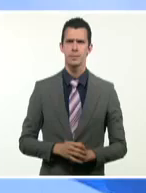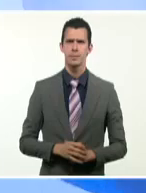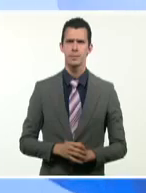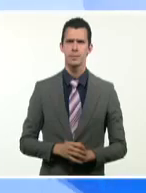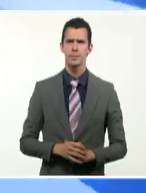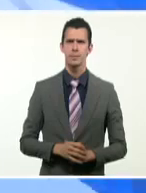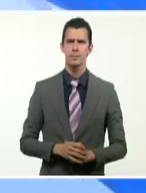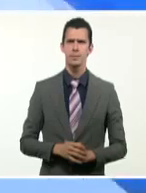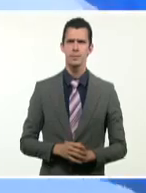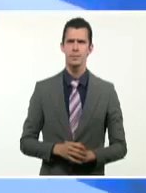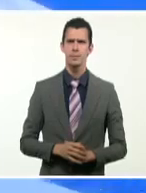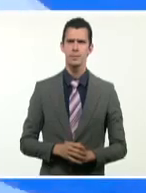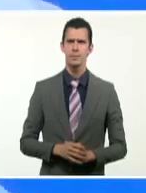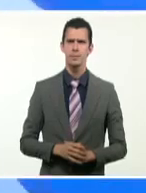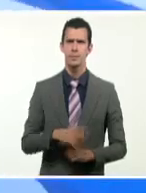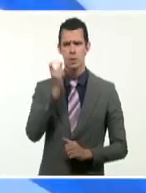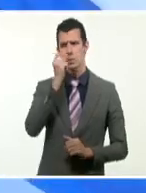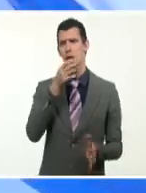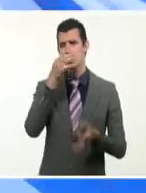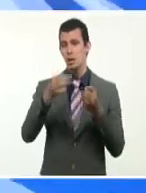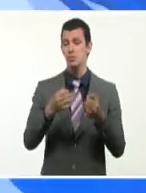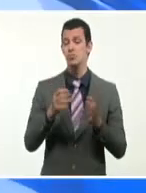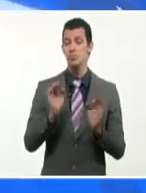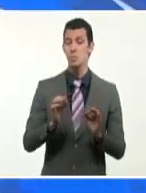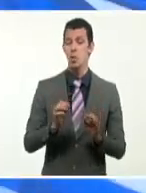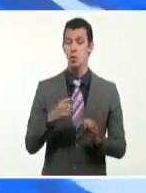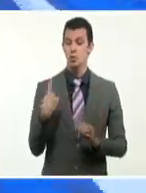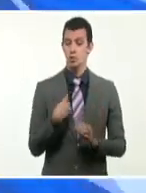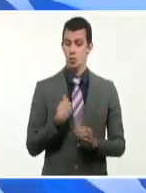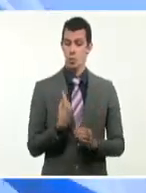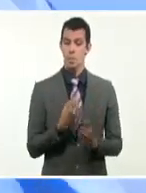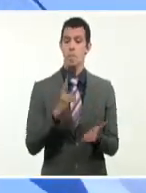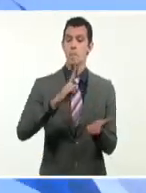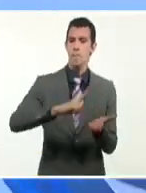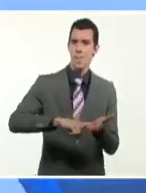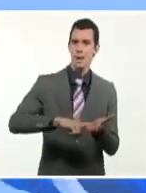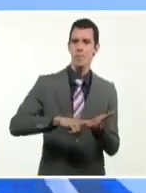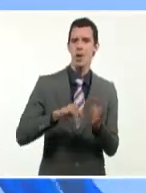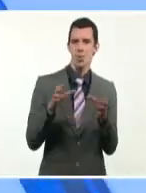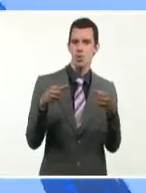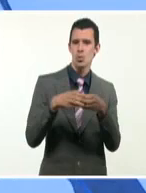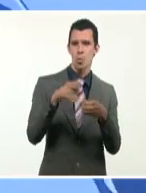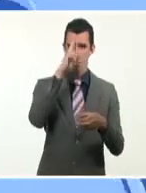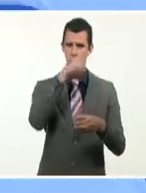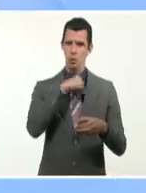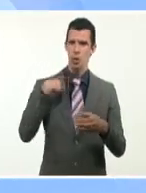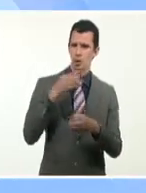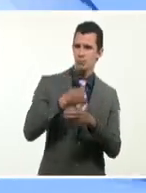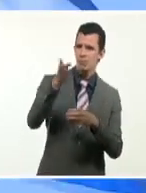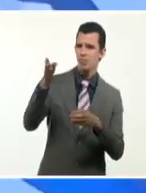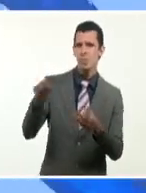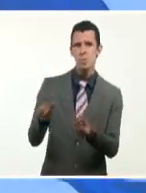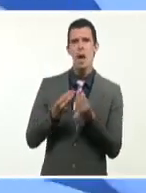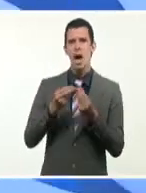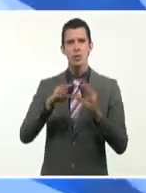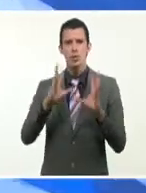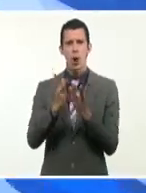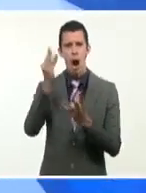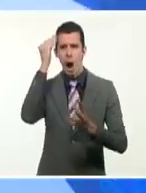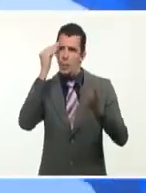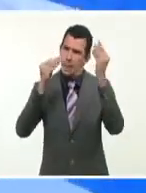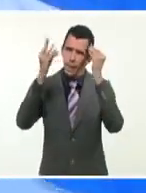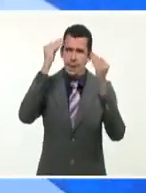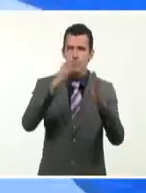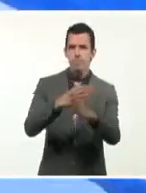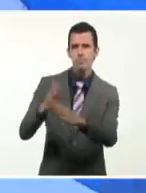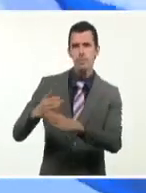y formar parte de la brigada Henry Reef en momentos como estos aportaron para mí una gran experiencia. Regresamos de manera general,